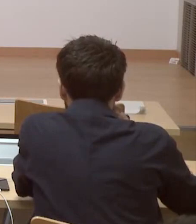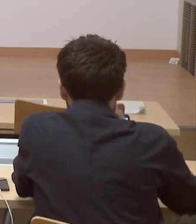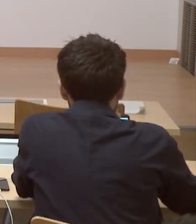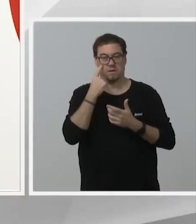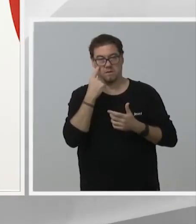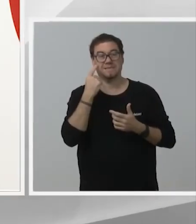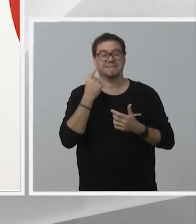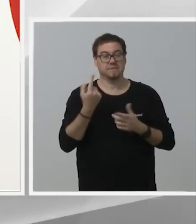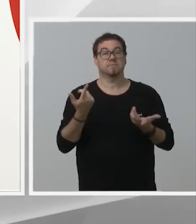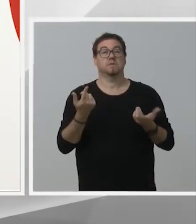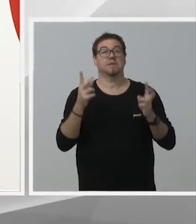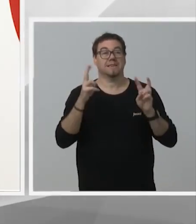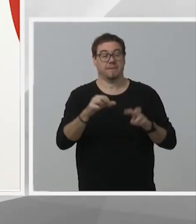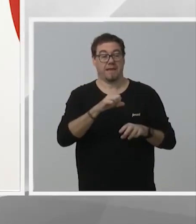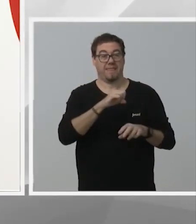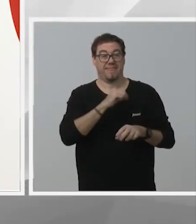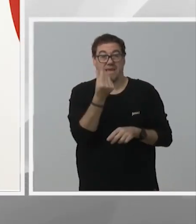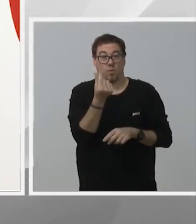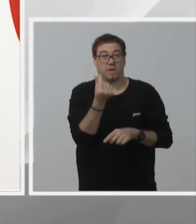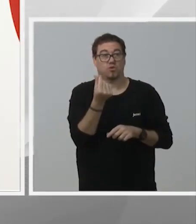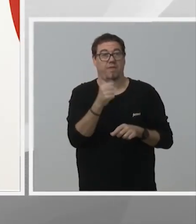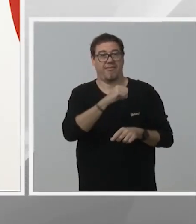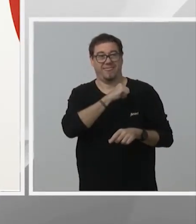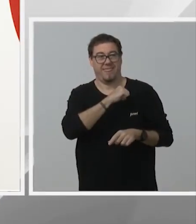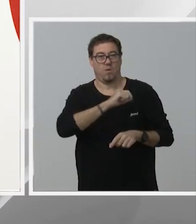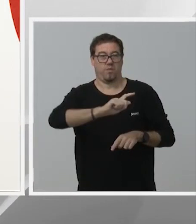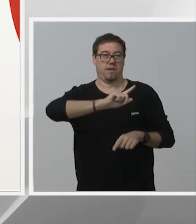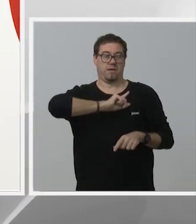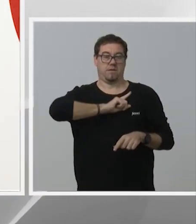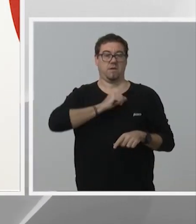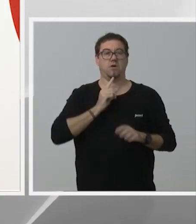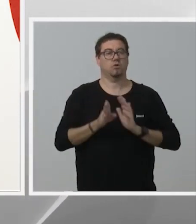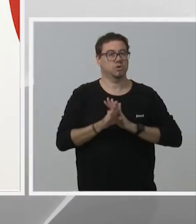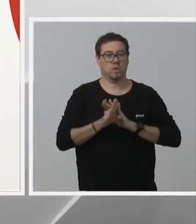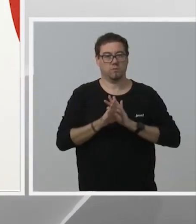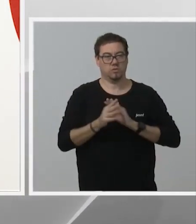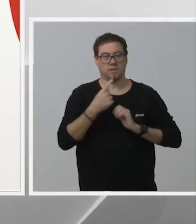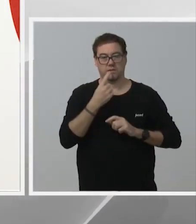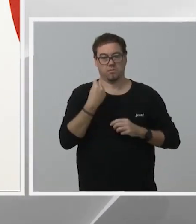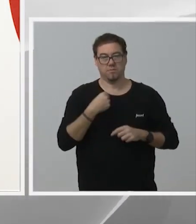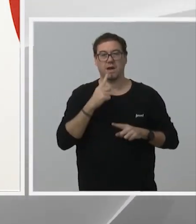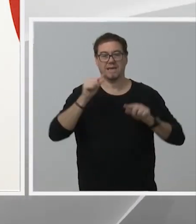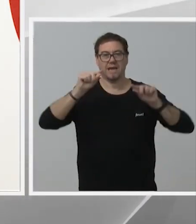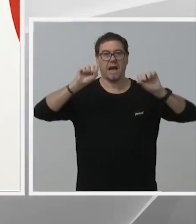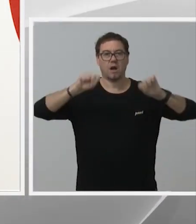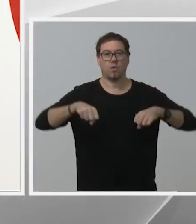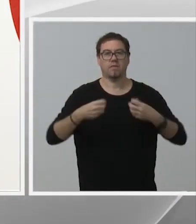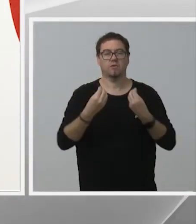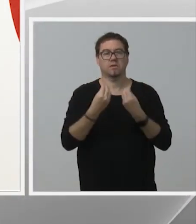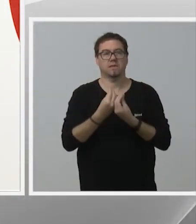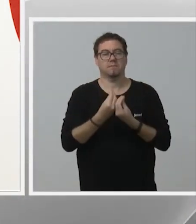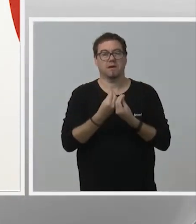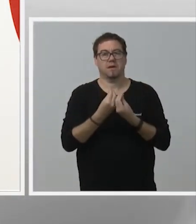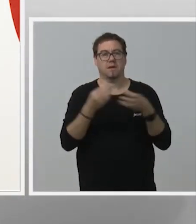el nuevo Gobierno de España y lo que va a exigir el Consell. Merino destaca que la Comunidad Valenciana es la que realmente está